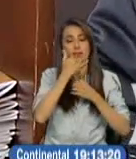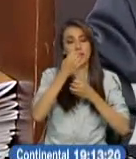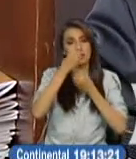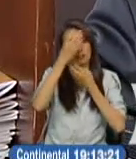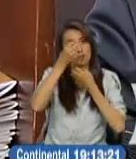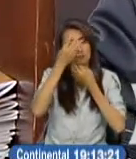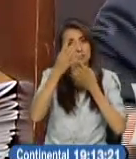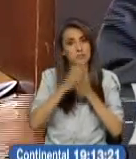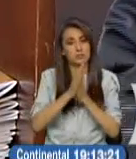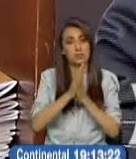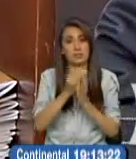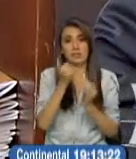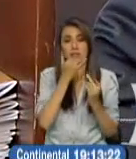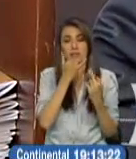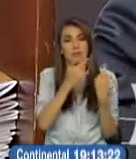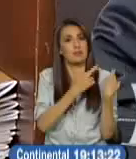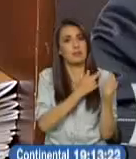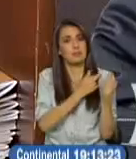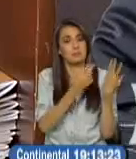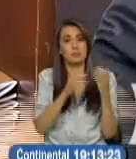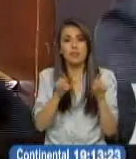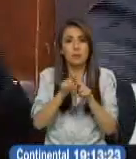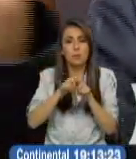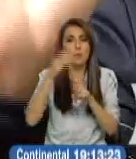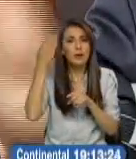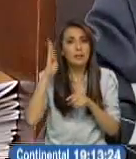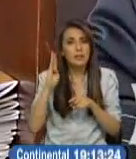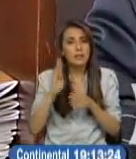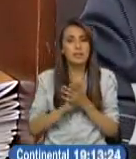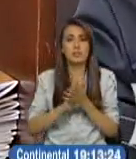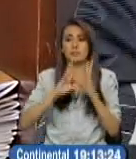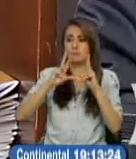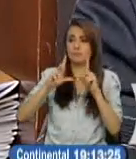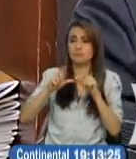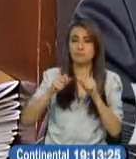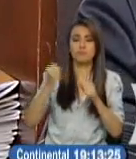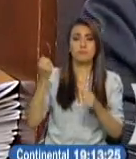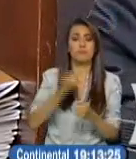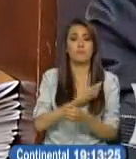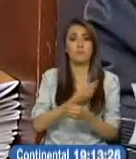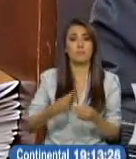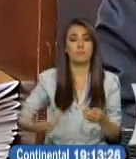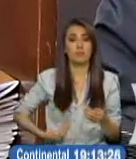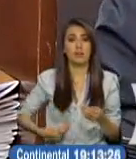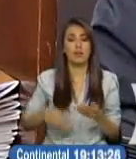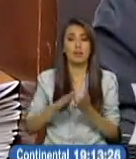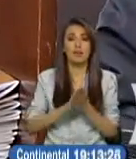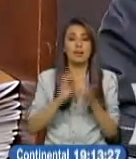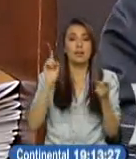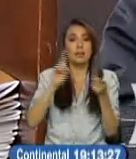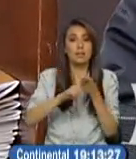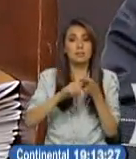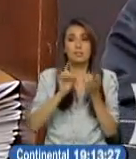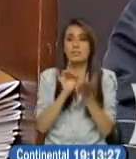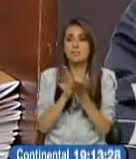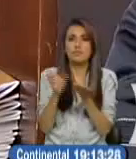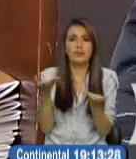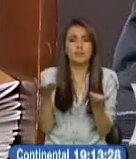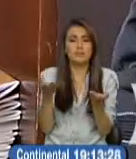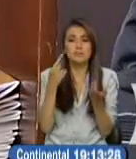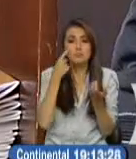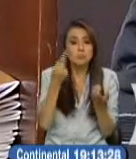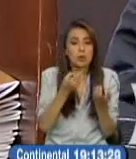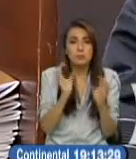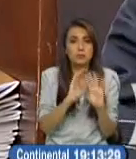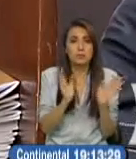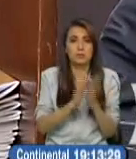se politice y que, como ocurrió en el Brasil, un corrupto se dio ahí de presidente y alguien que no pudieron probarle nada, como Dilma Rousseff, la destituyan, por ejemplo. Es decir,